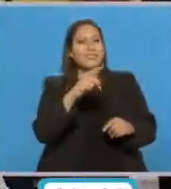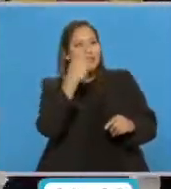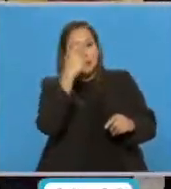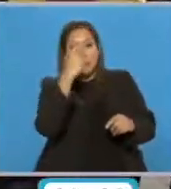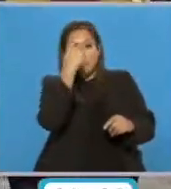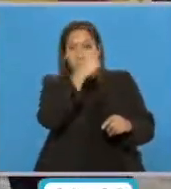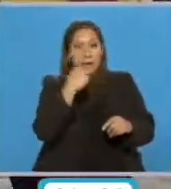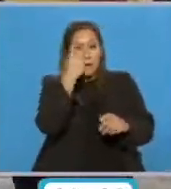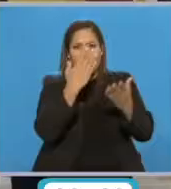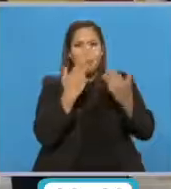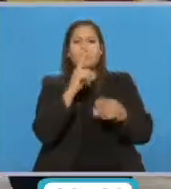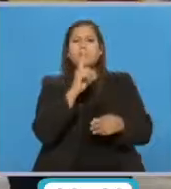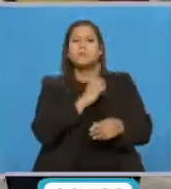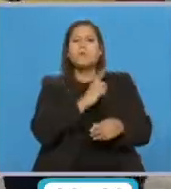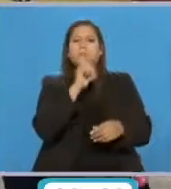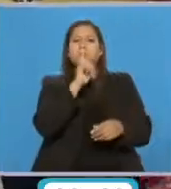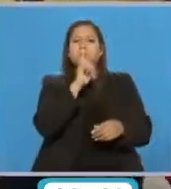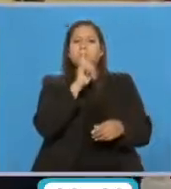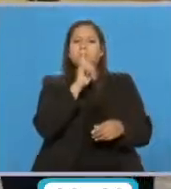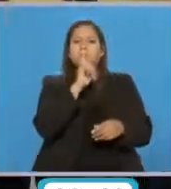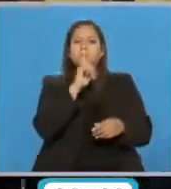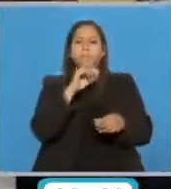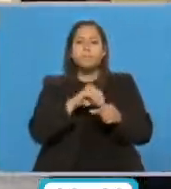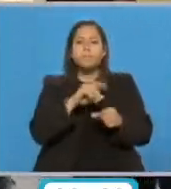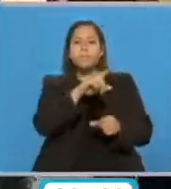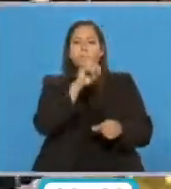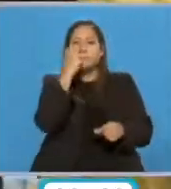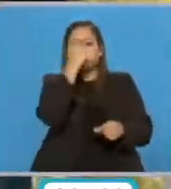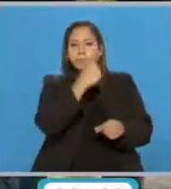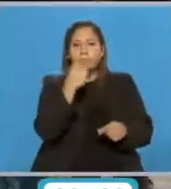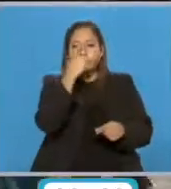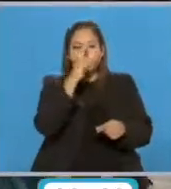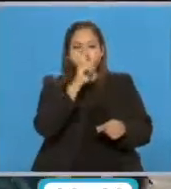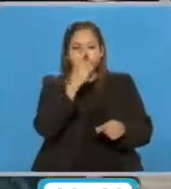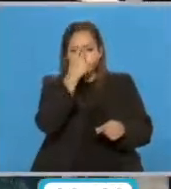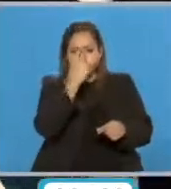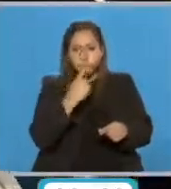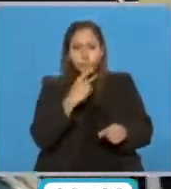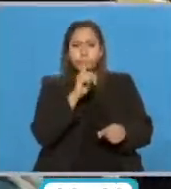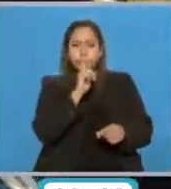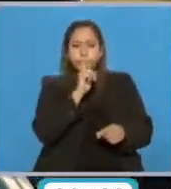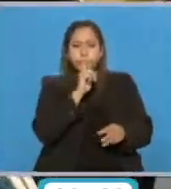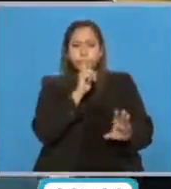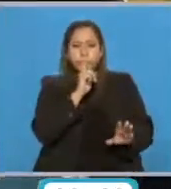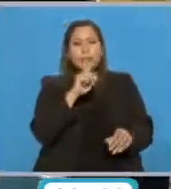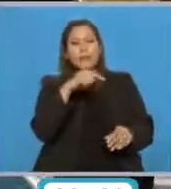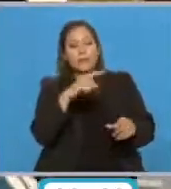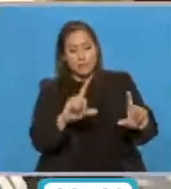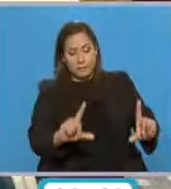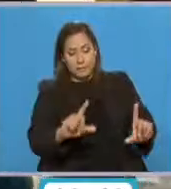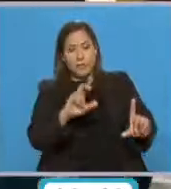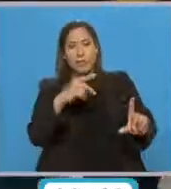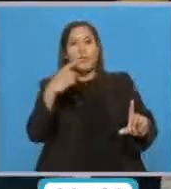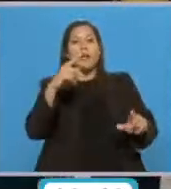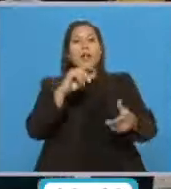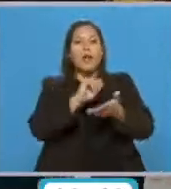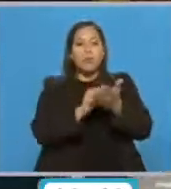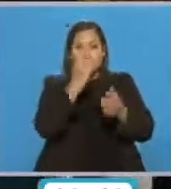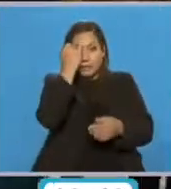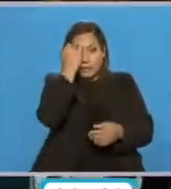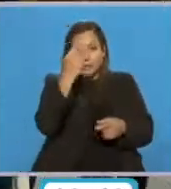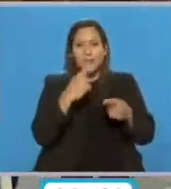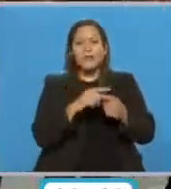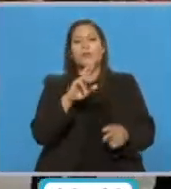identidad, pero es anónimo. Ah, ya, pues Y sí. por allá está la placa del autor, se llama Rodrigo de la Sierra. ¿Su nombre,